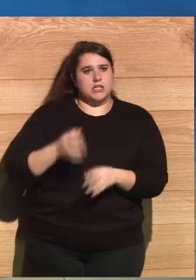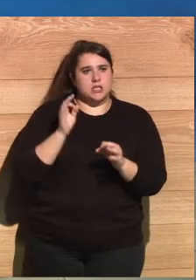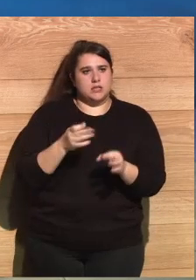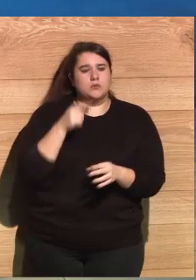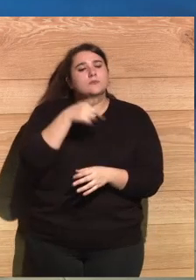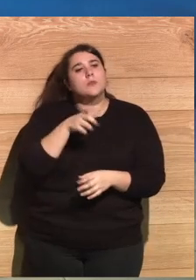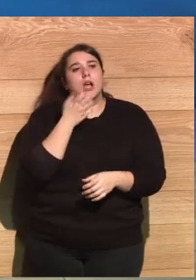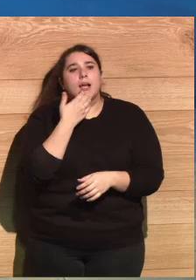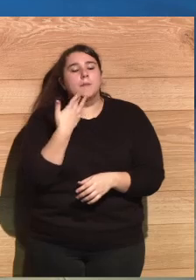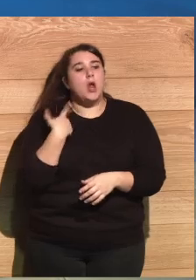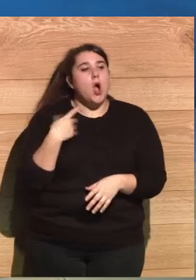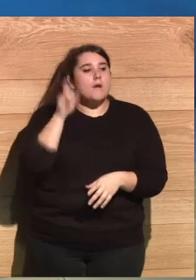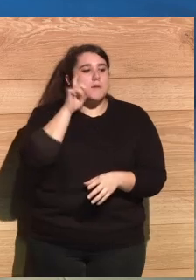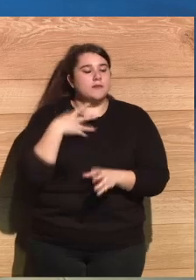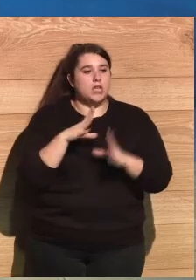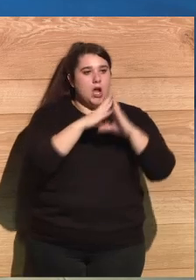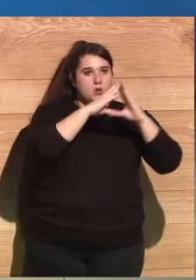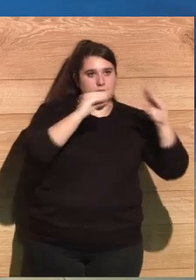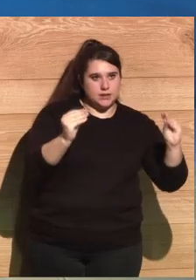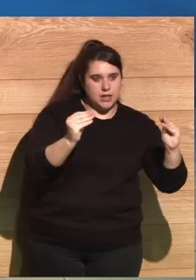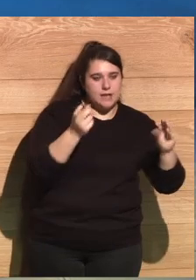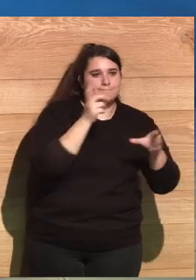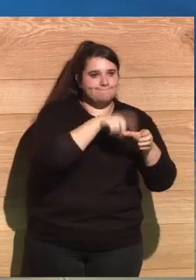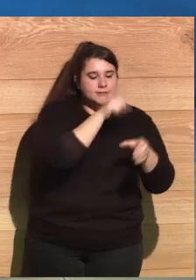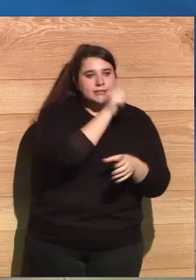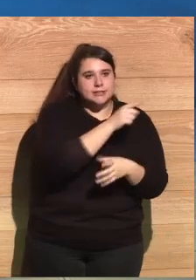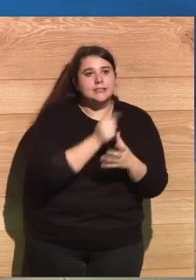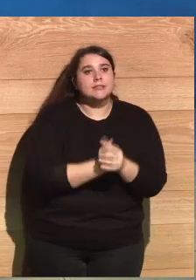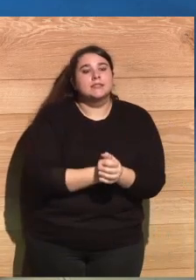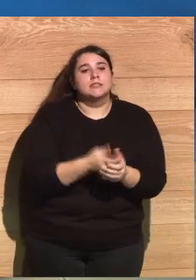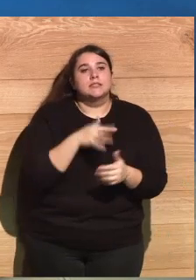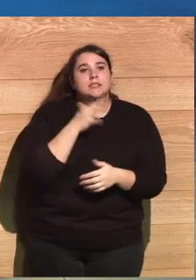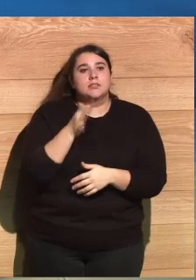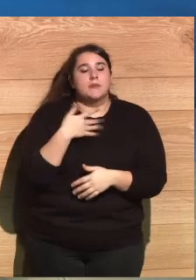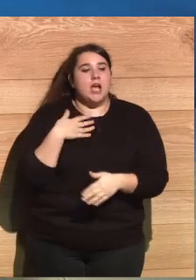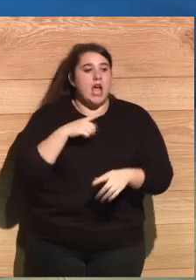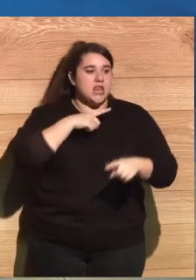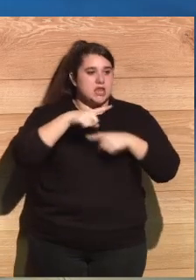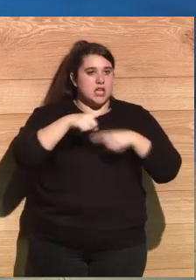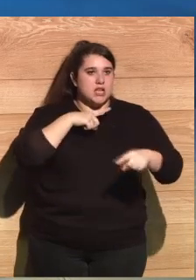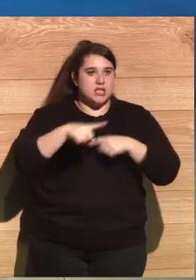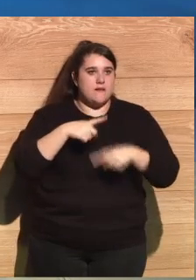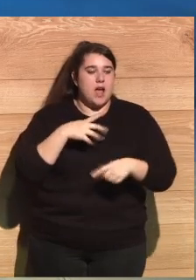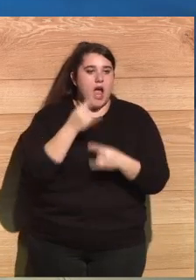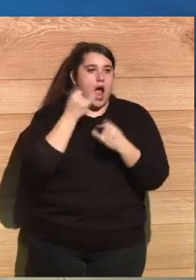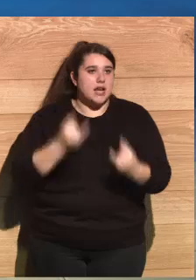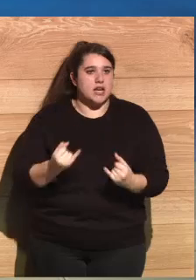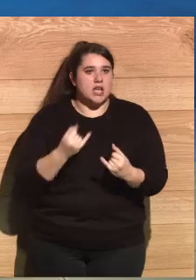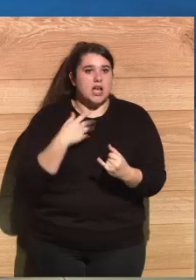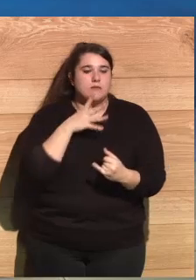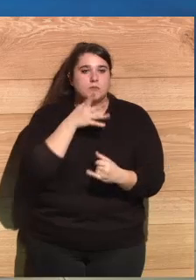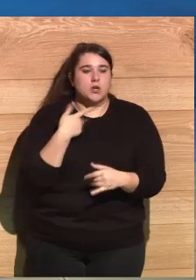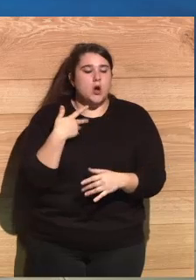eres profesora de la Universidad Norteamericana, una de tus personajes es directiva de una empresa de energía que monta grandes